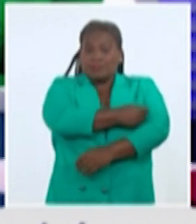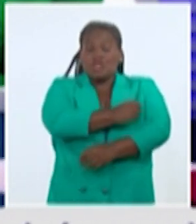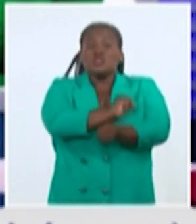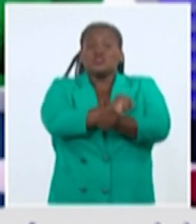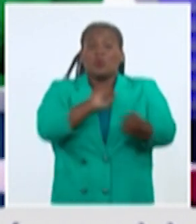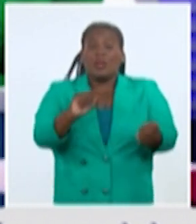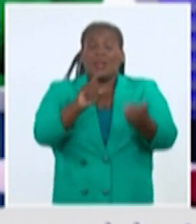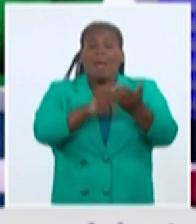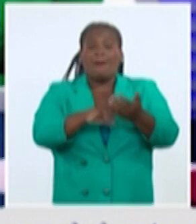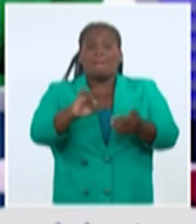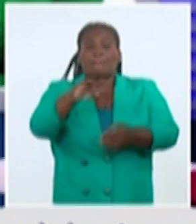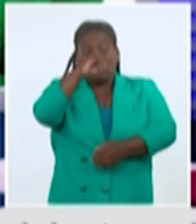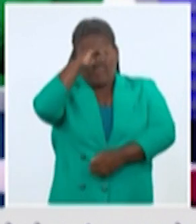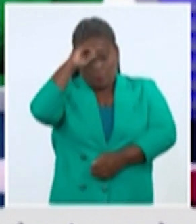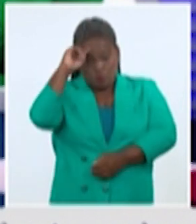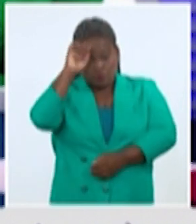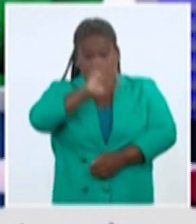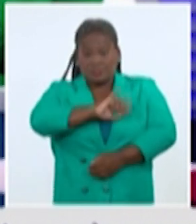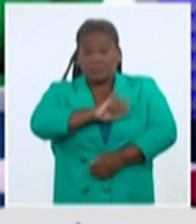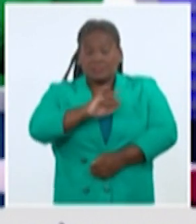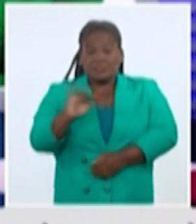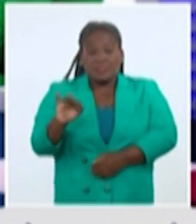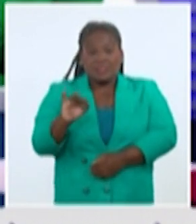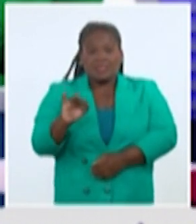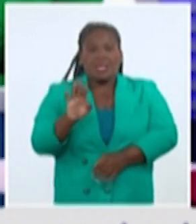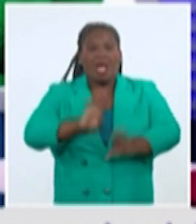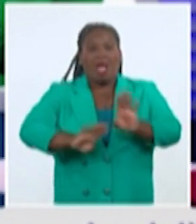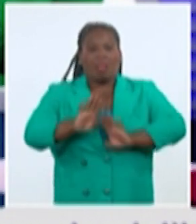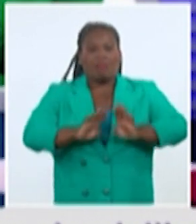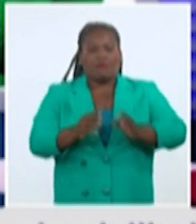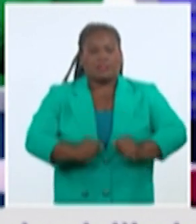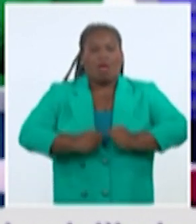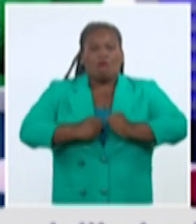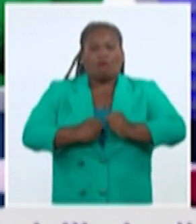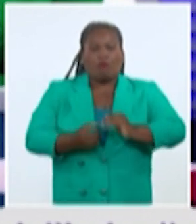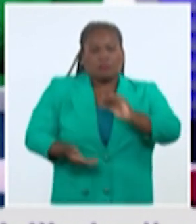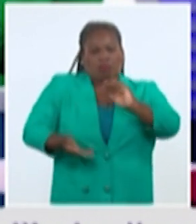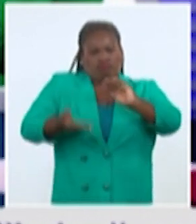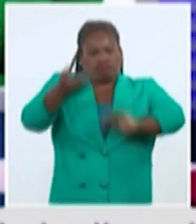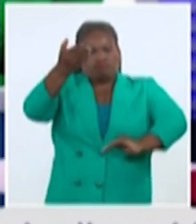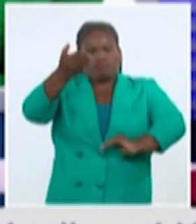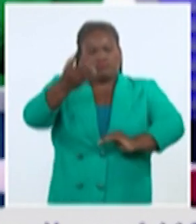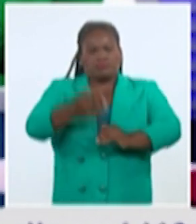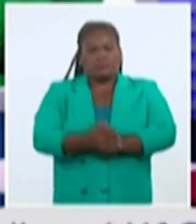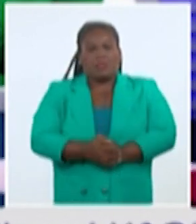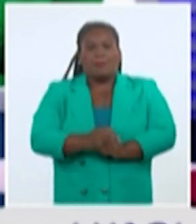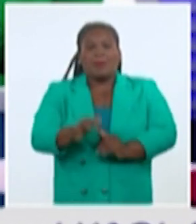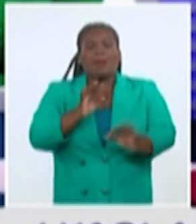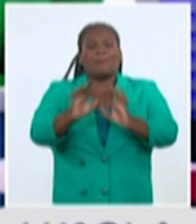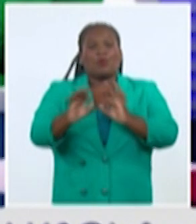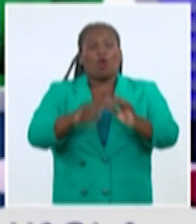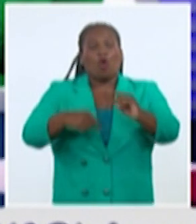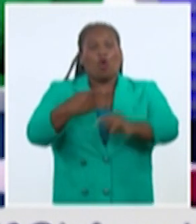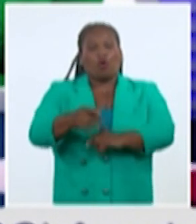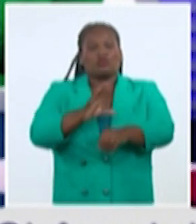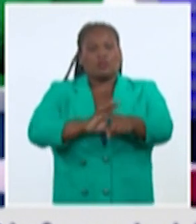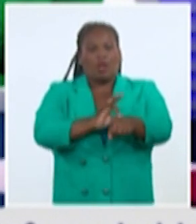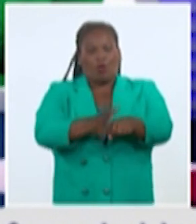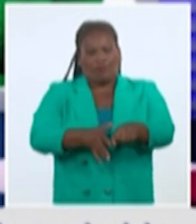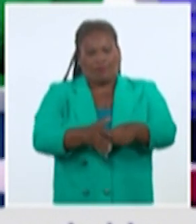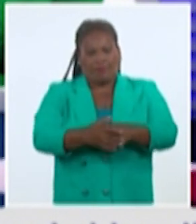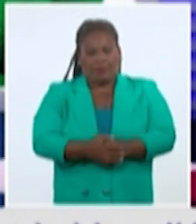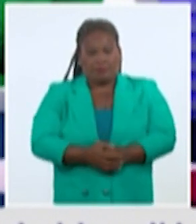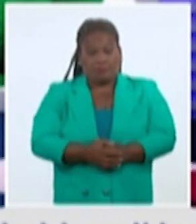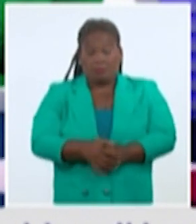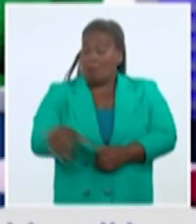pacientes levantaban los títulos de anticuerpos necesarios para quedarse protegidos contra la enfermedad. No así en las